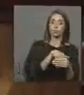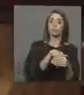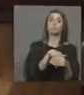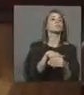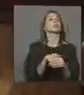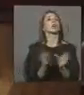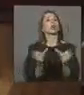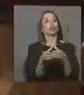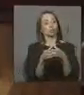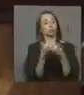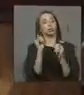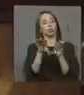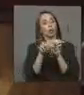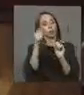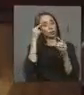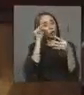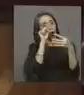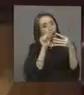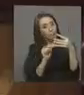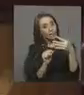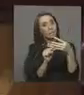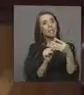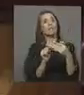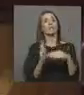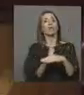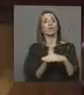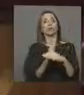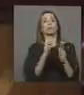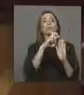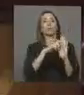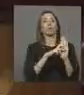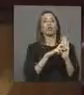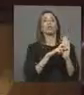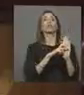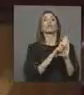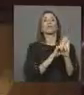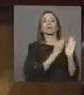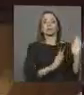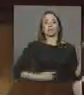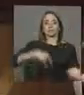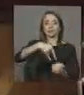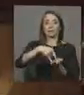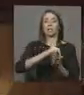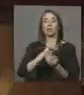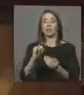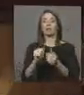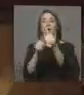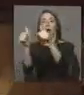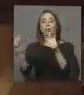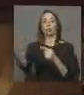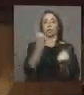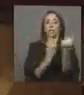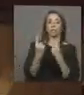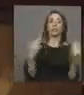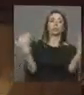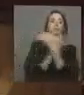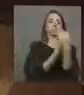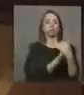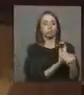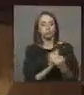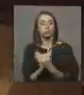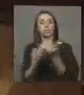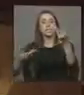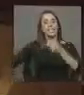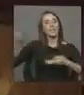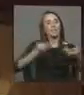la Comisión los objetivos y fundamentos tenidos en consideración en el mensaje y luego de recibir las explicaciones y fundamentos de las autoridades y de todos los invitados